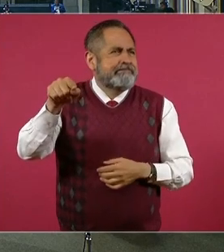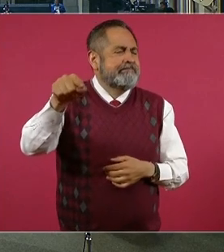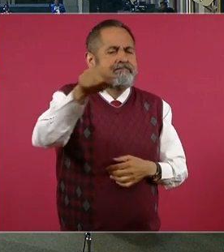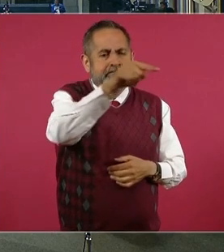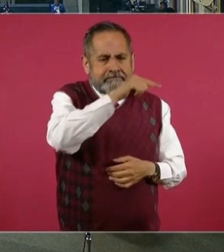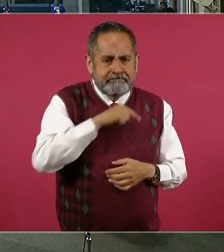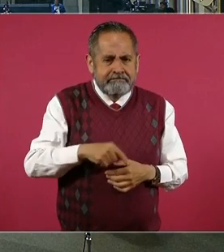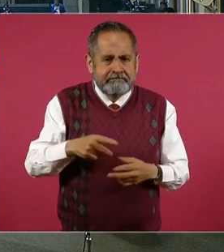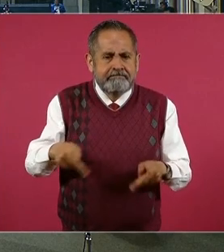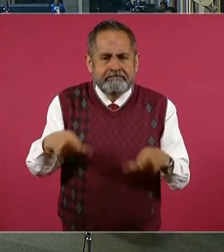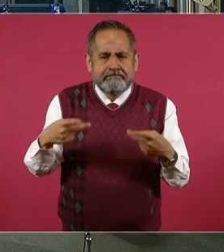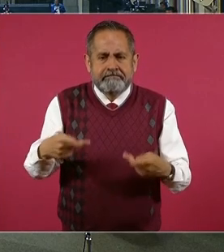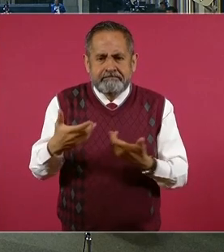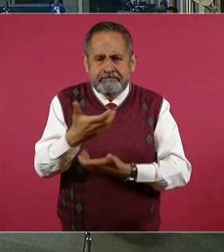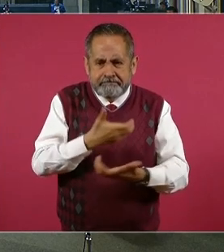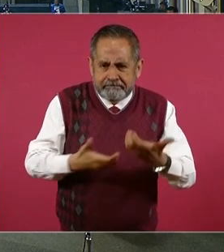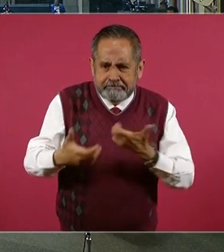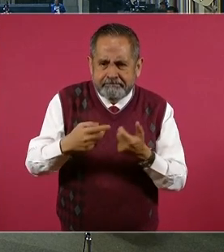de comerciantes